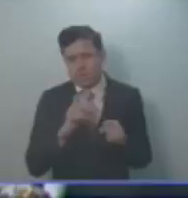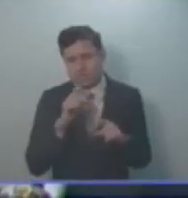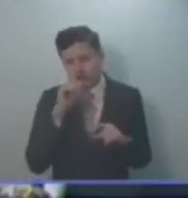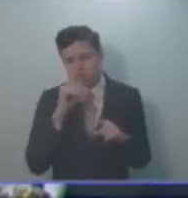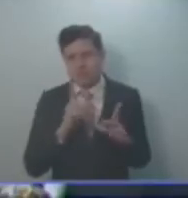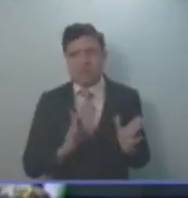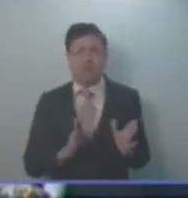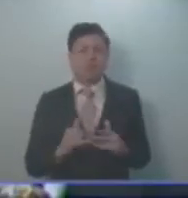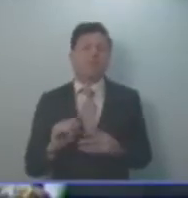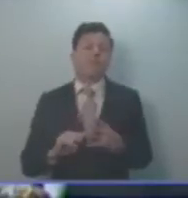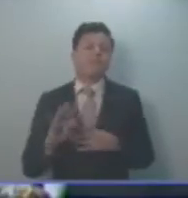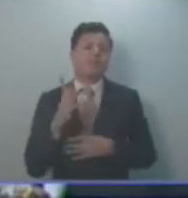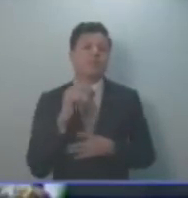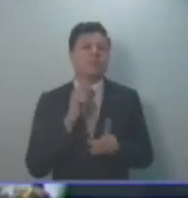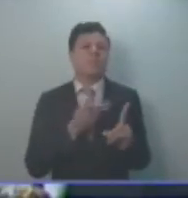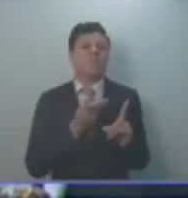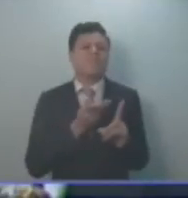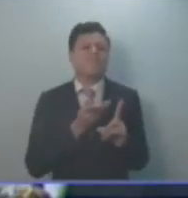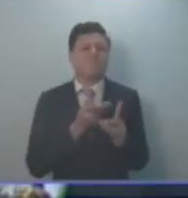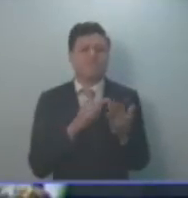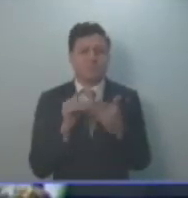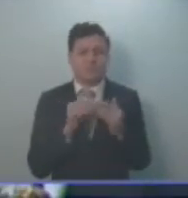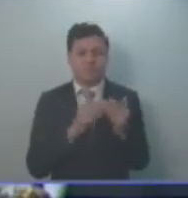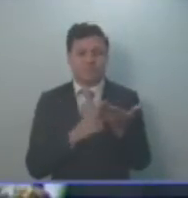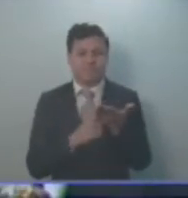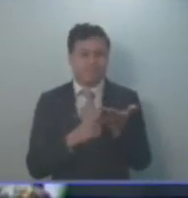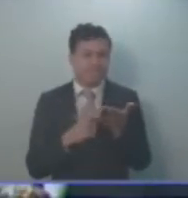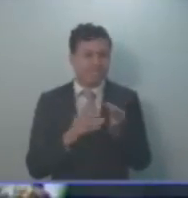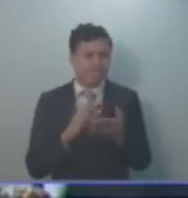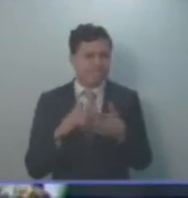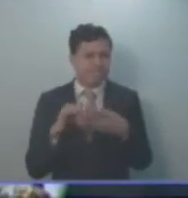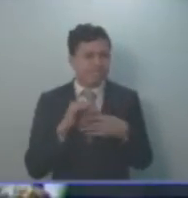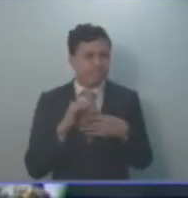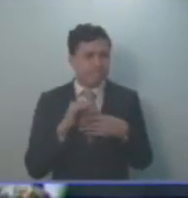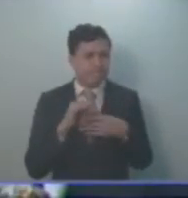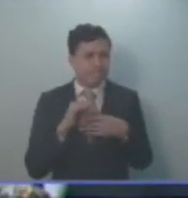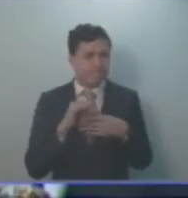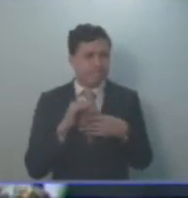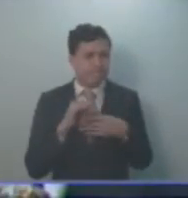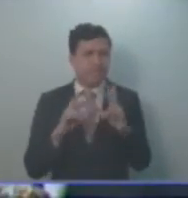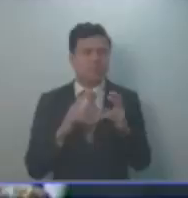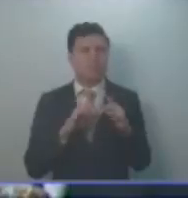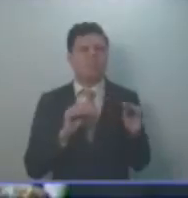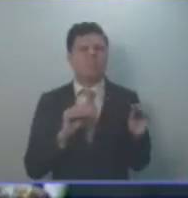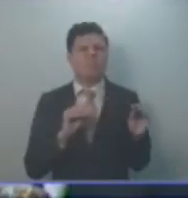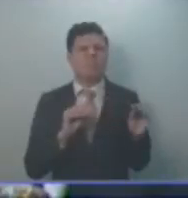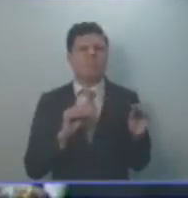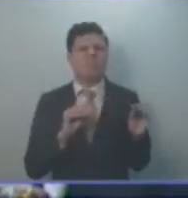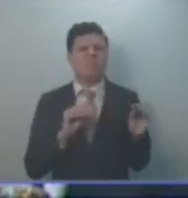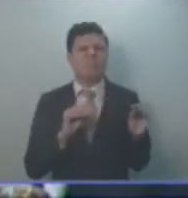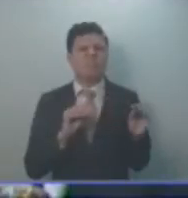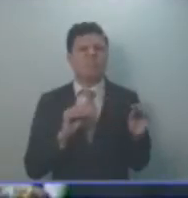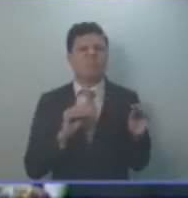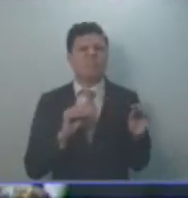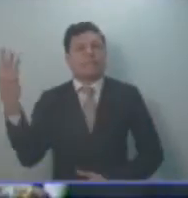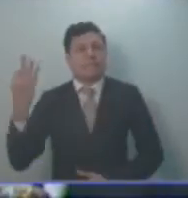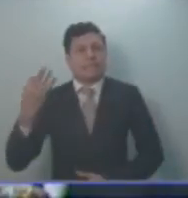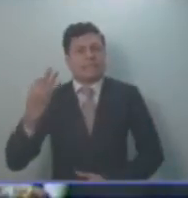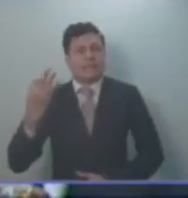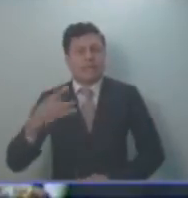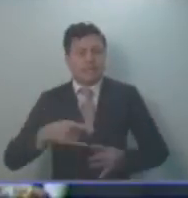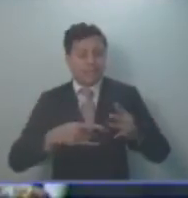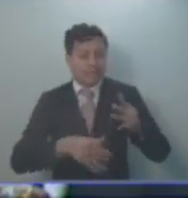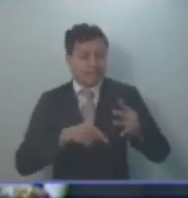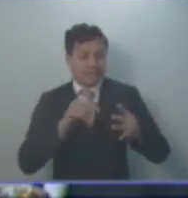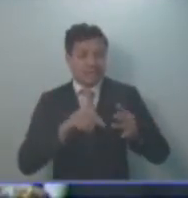4. Que con el fin de armonizar las distintas disposiciones legales de la materia, se vuelve necesario reformar la Ley